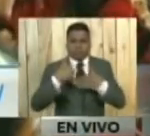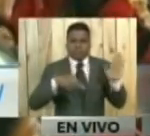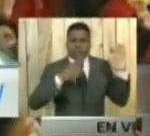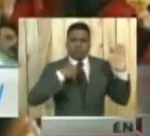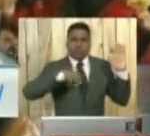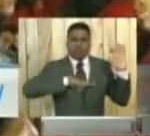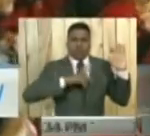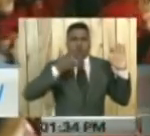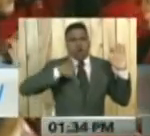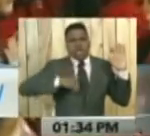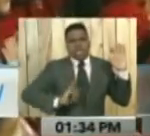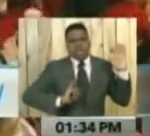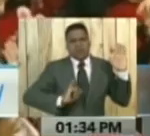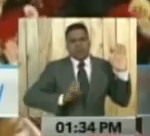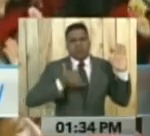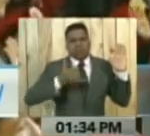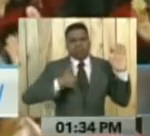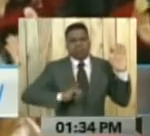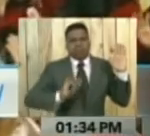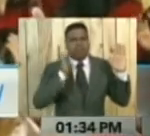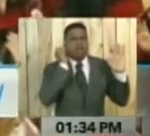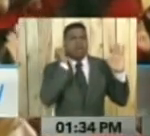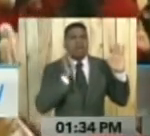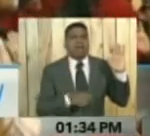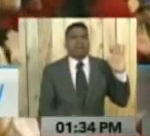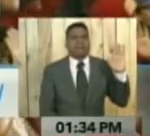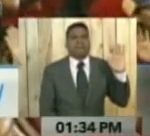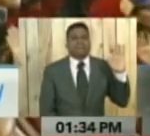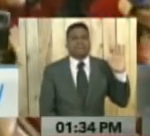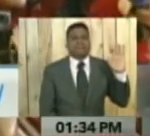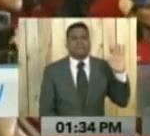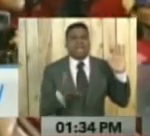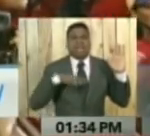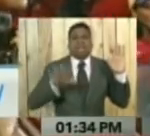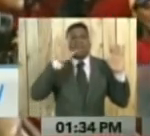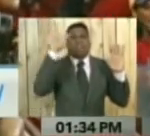hijos e hijas de la patria bolivariana